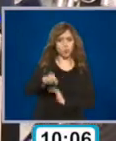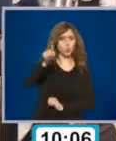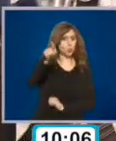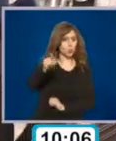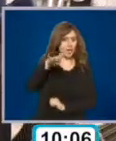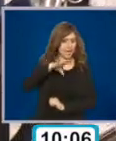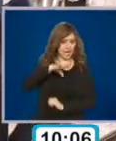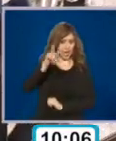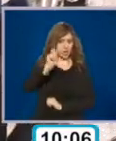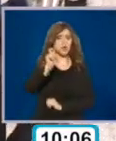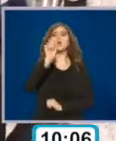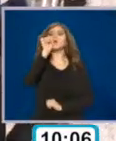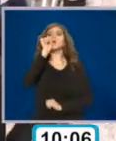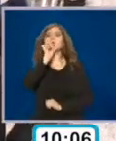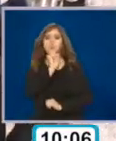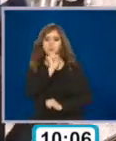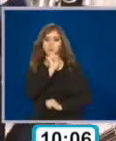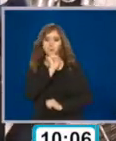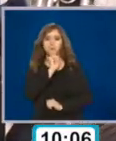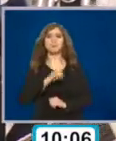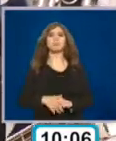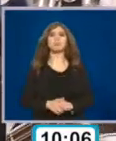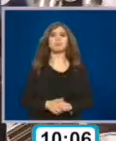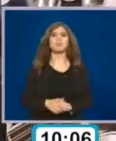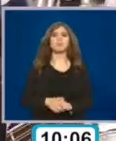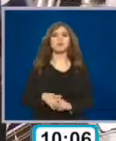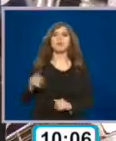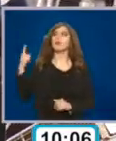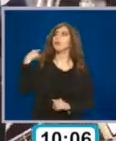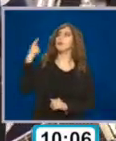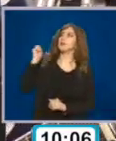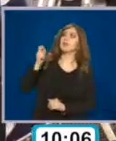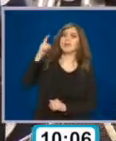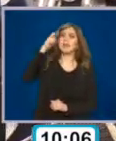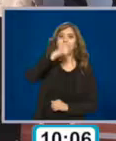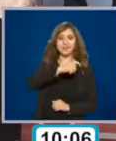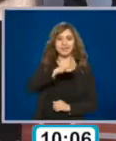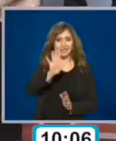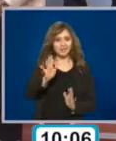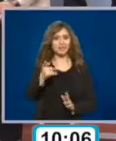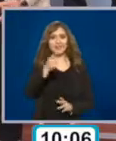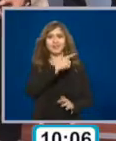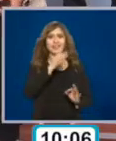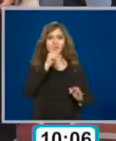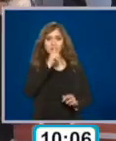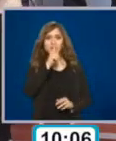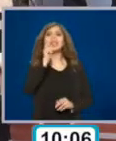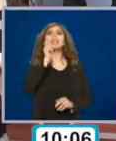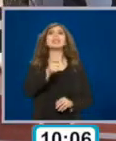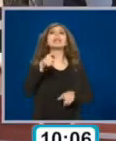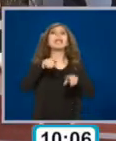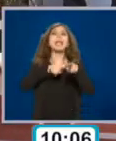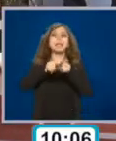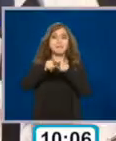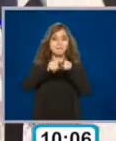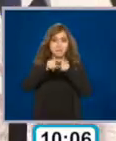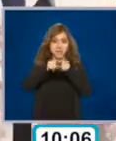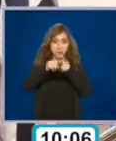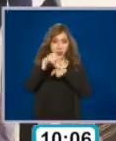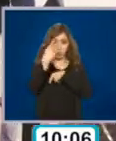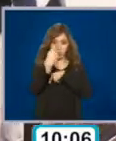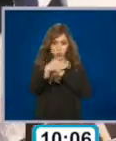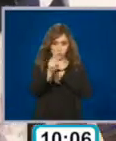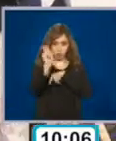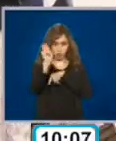mm. el hermano Va a de estar su difícil, novia, ya escucha ya se escucha mucho. el hermano de tu novia es muy